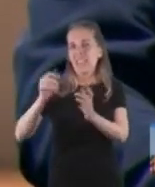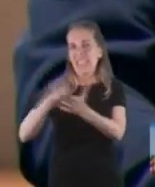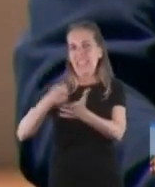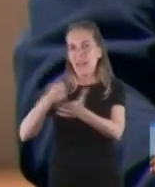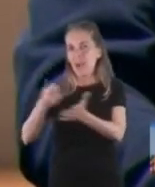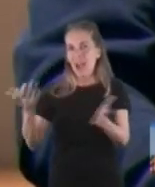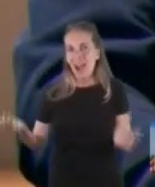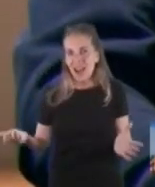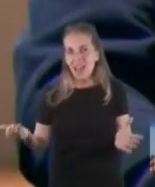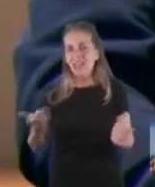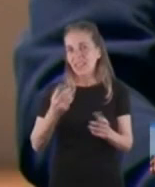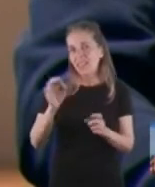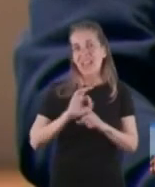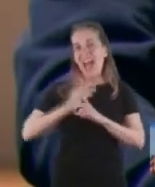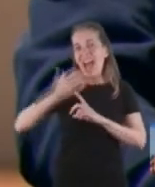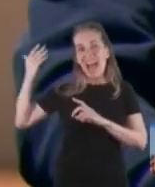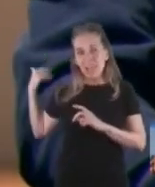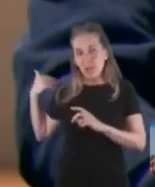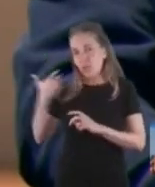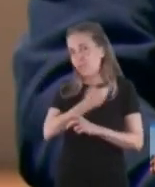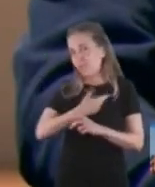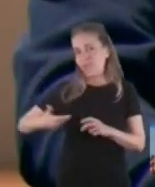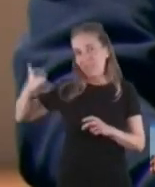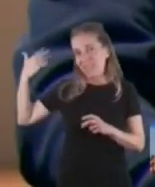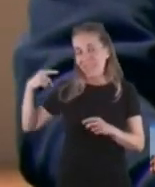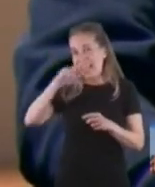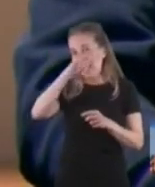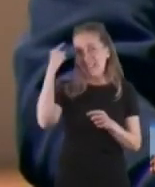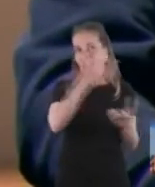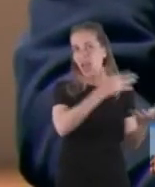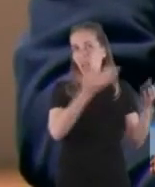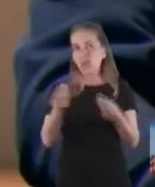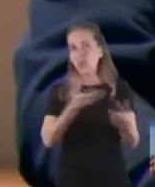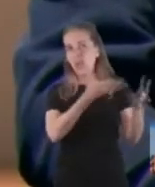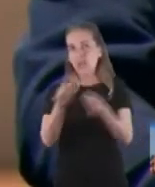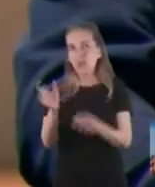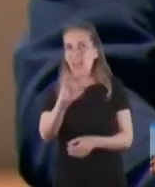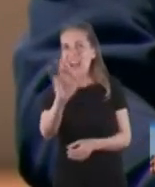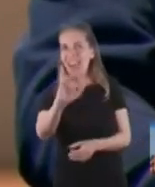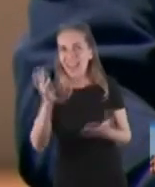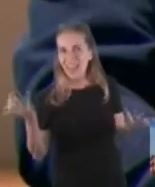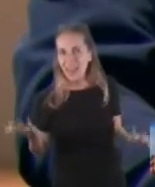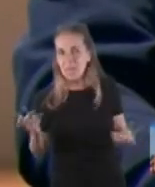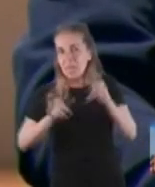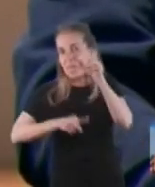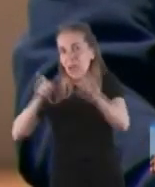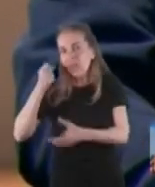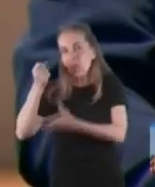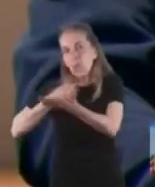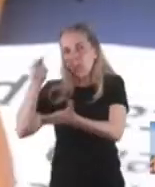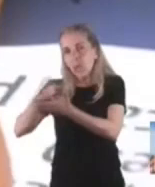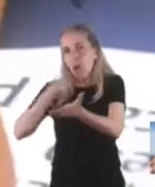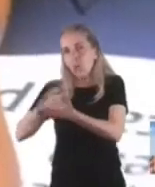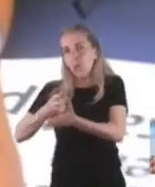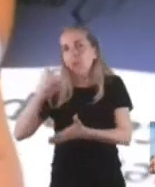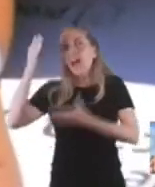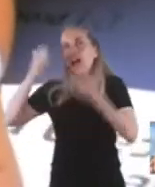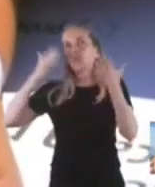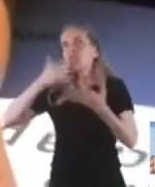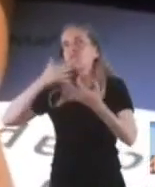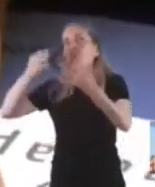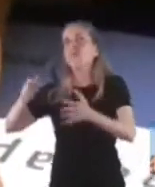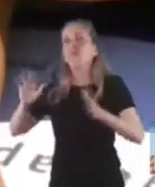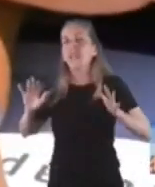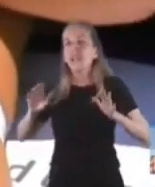sacaron al Estado como alguien que los auxilie para poder cumplir sus sueños y cumplir